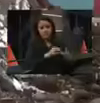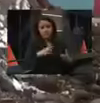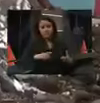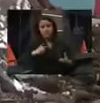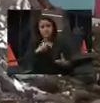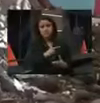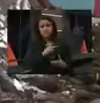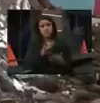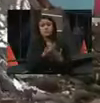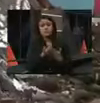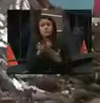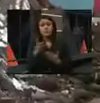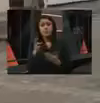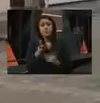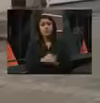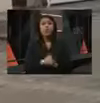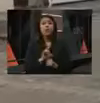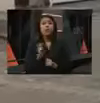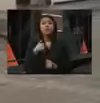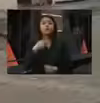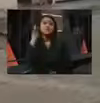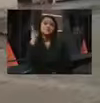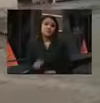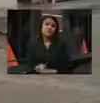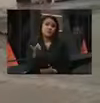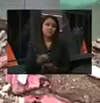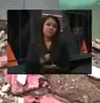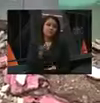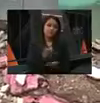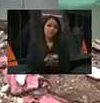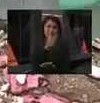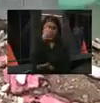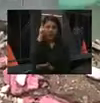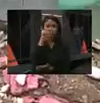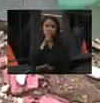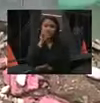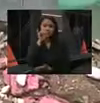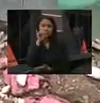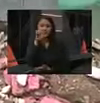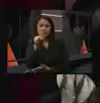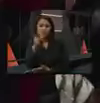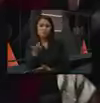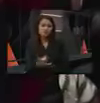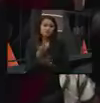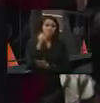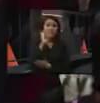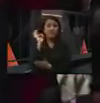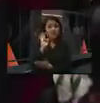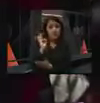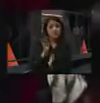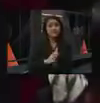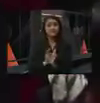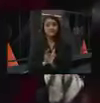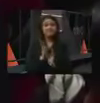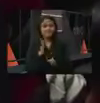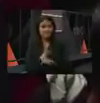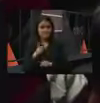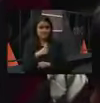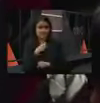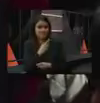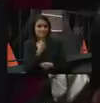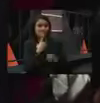esperé hasta noviembre cuando sea el presupuesto para ver si se mueven los números ya que entremos a la discusión